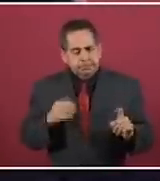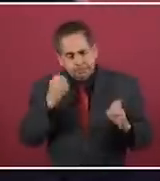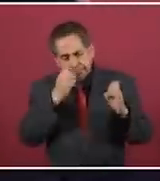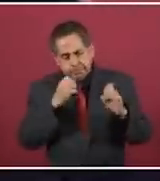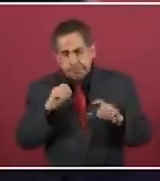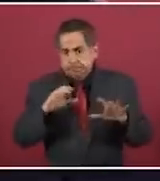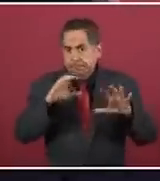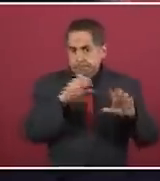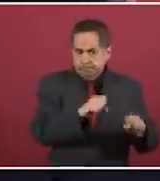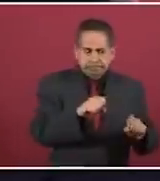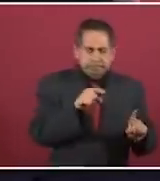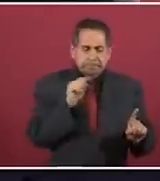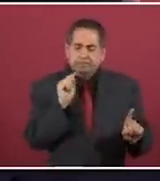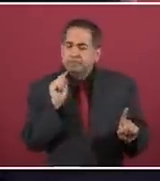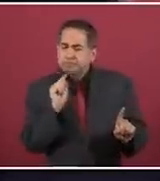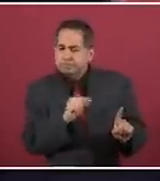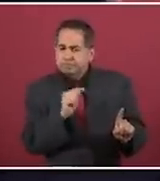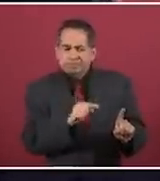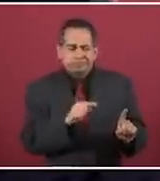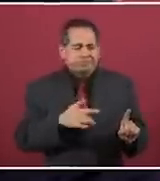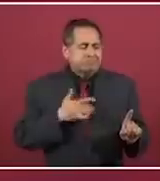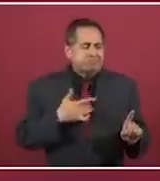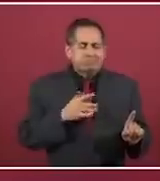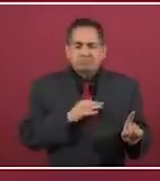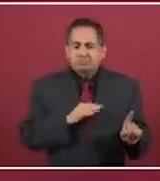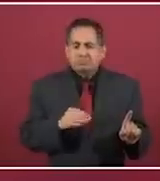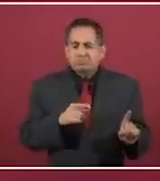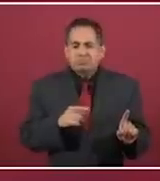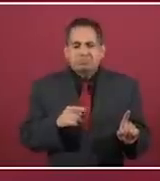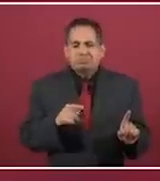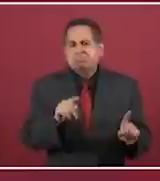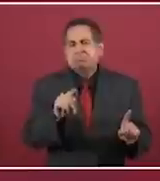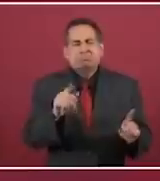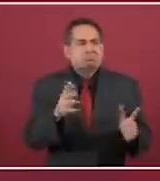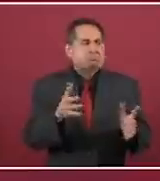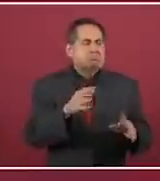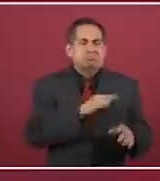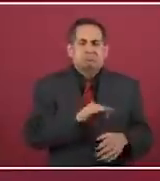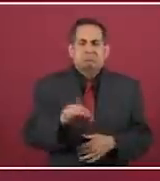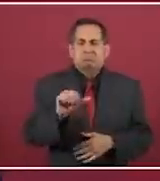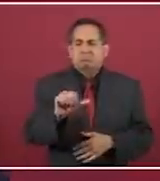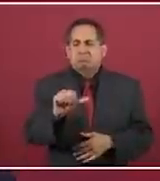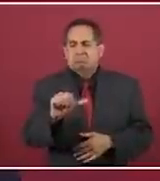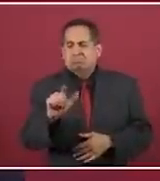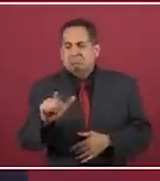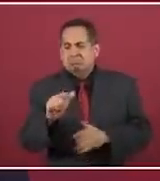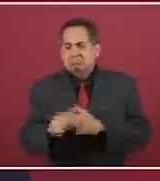elementos de la Marina, que tenía 16 años, 17.